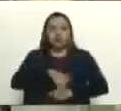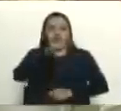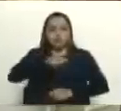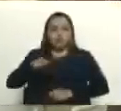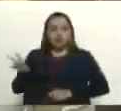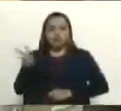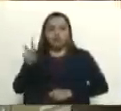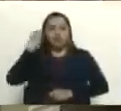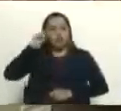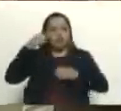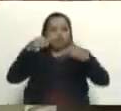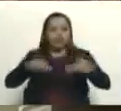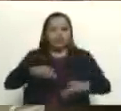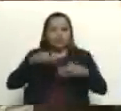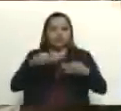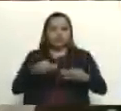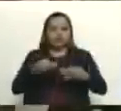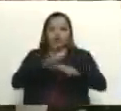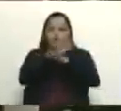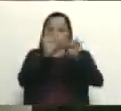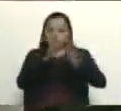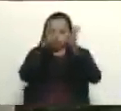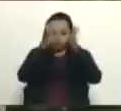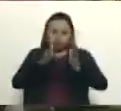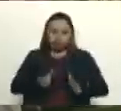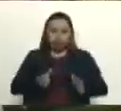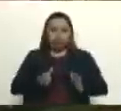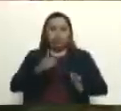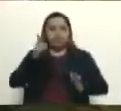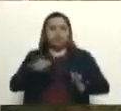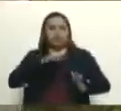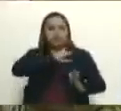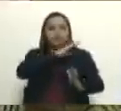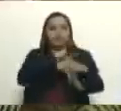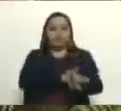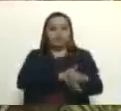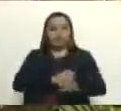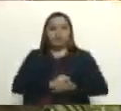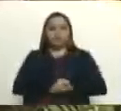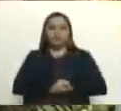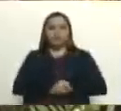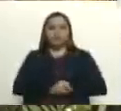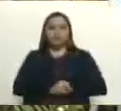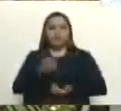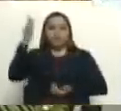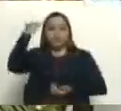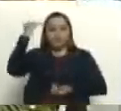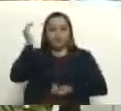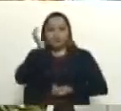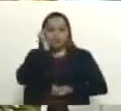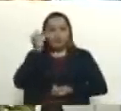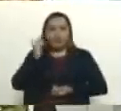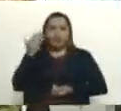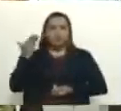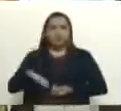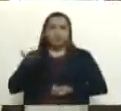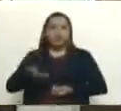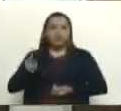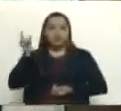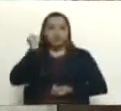las recuerdan siempre por su integridad y su fuerza moral. Tibisay Lucena fue una insigne